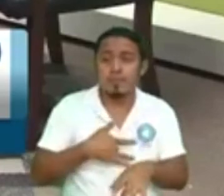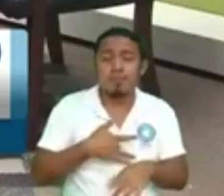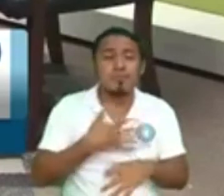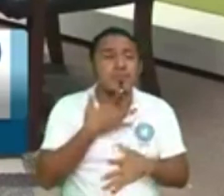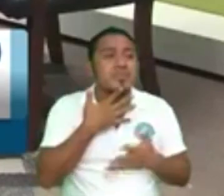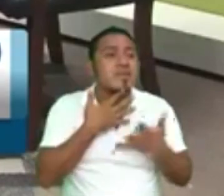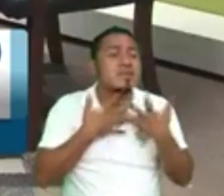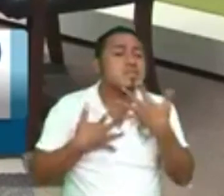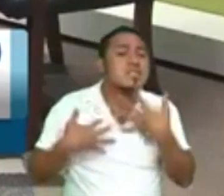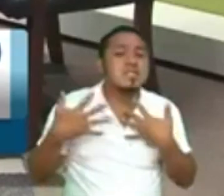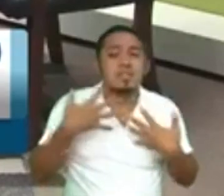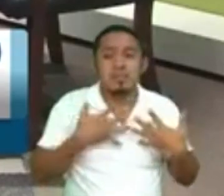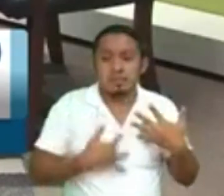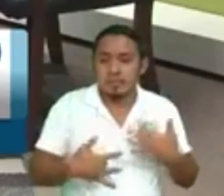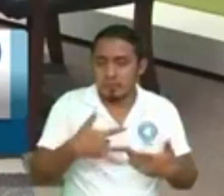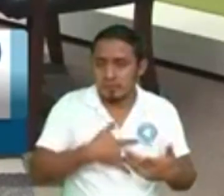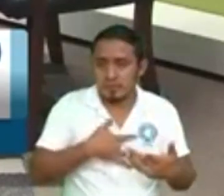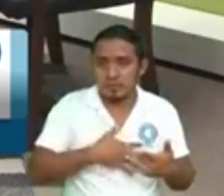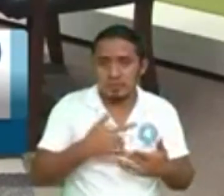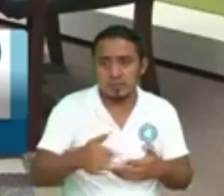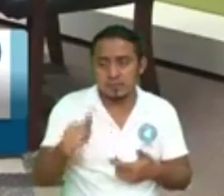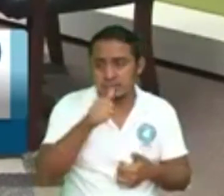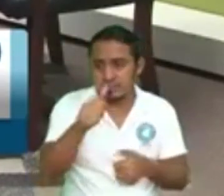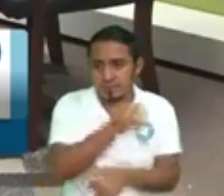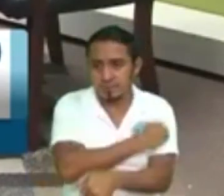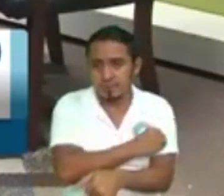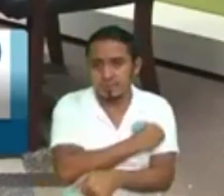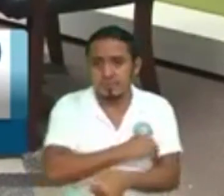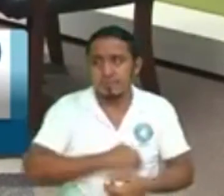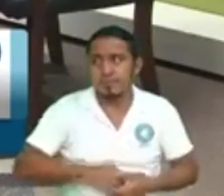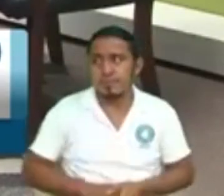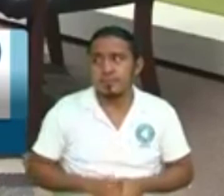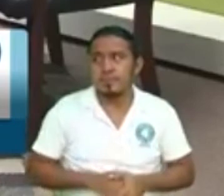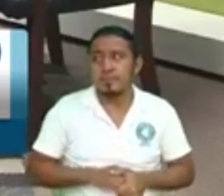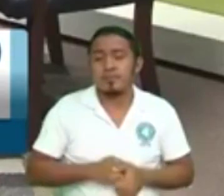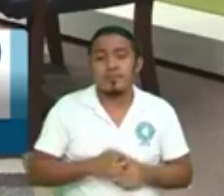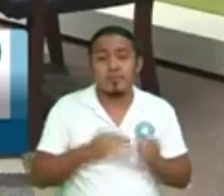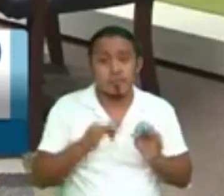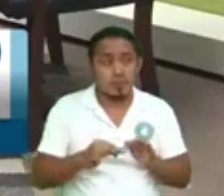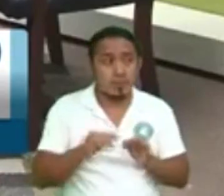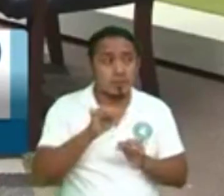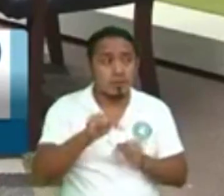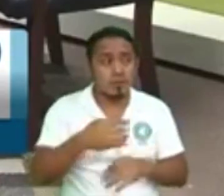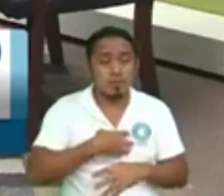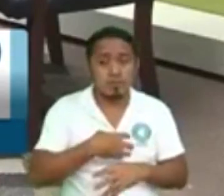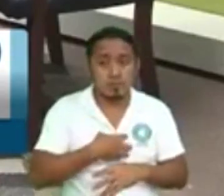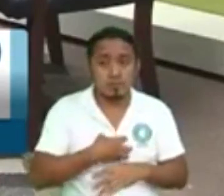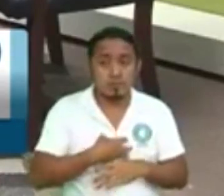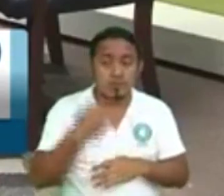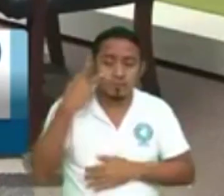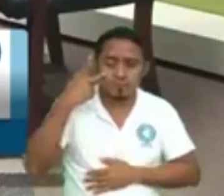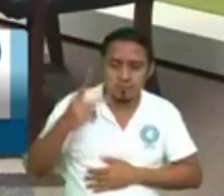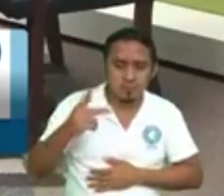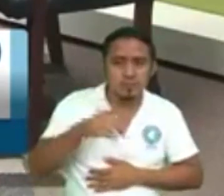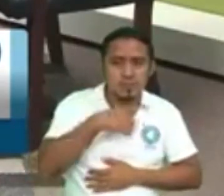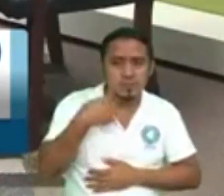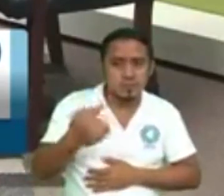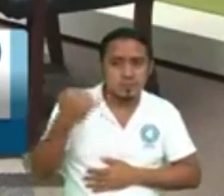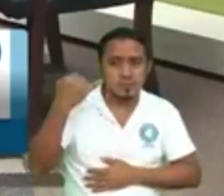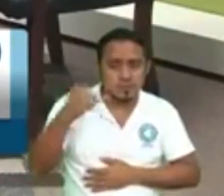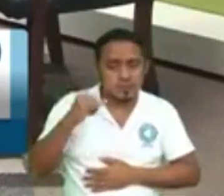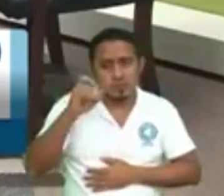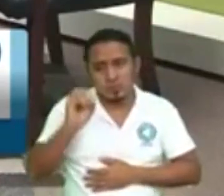deseo impulsivo de tomar alcohol, que si no le hace falta tomar alcohol, y ahí nosotros podemos ver si la paciente realmente no lo está